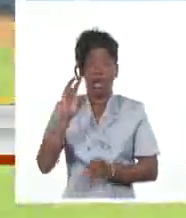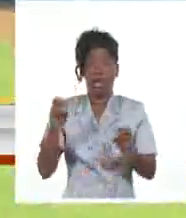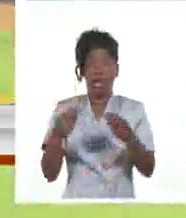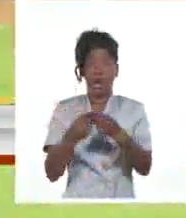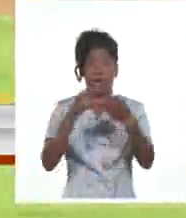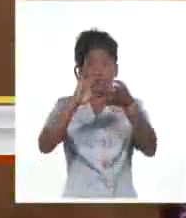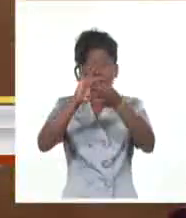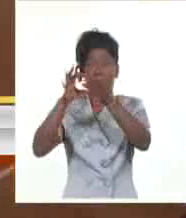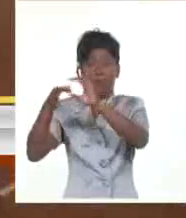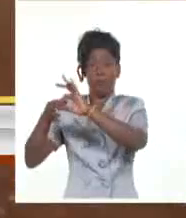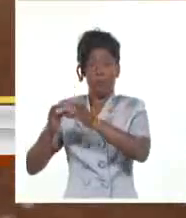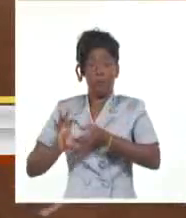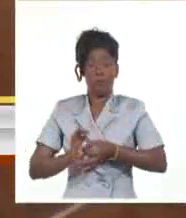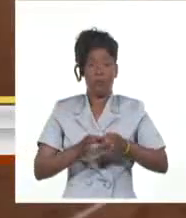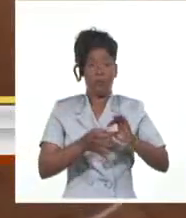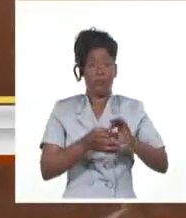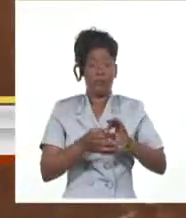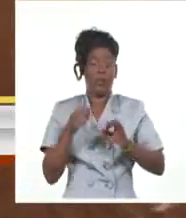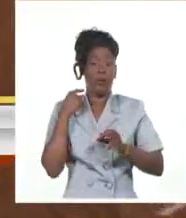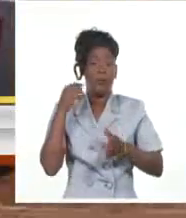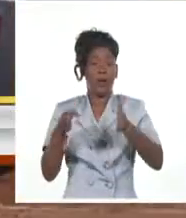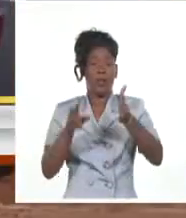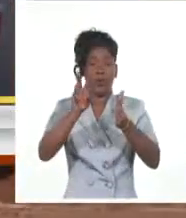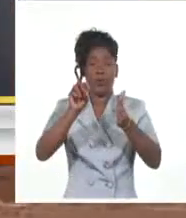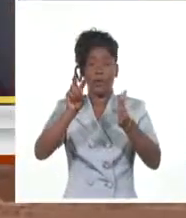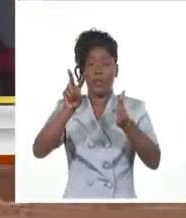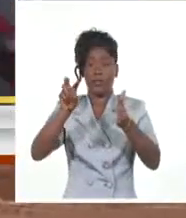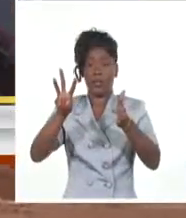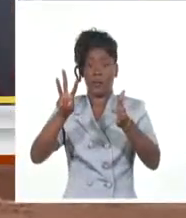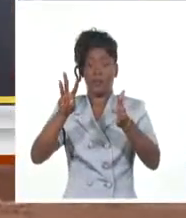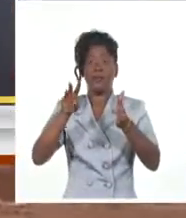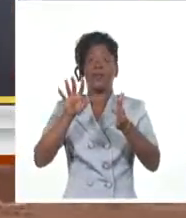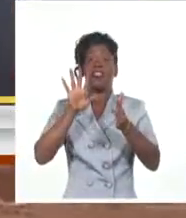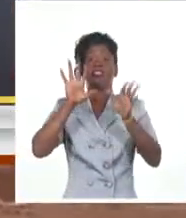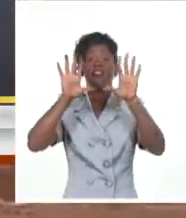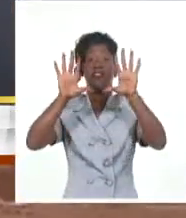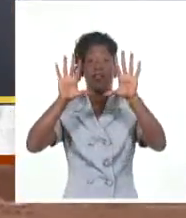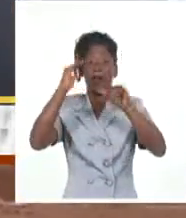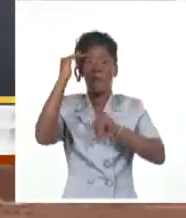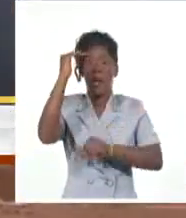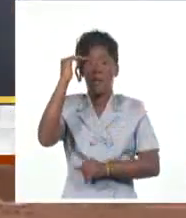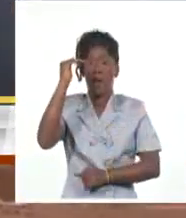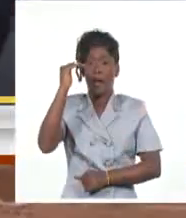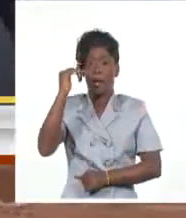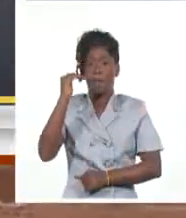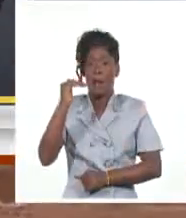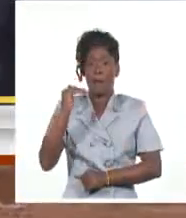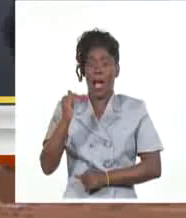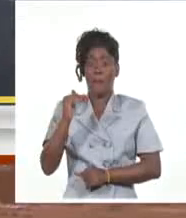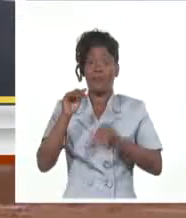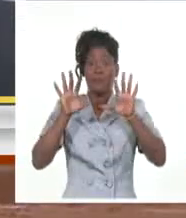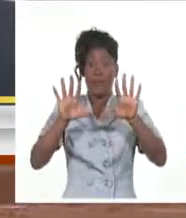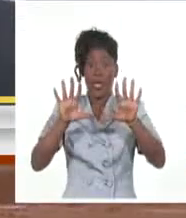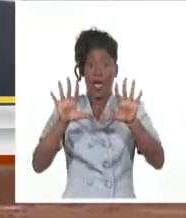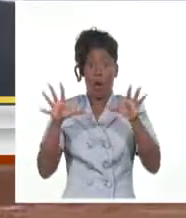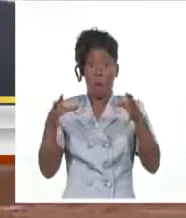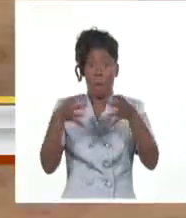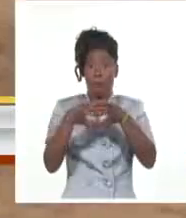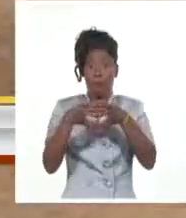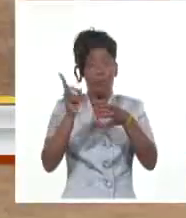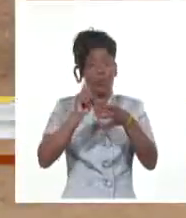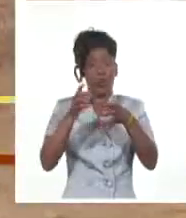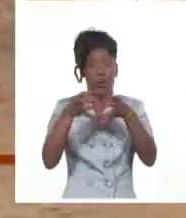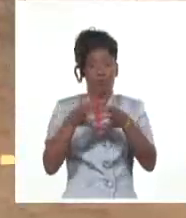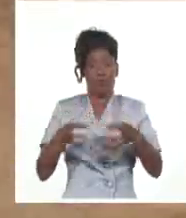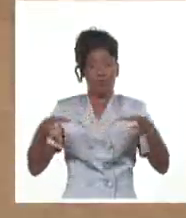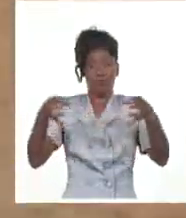San Salvador 2023, contará con la asistencia de 10 selecciones, las cuales se dividirán en 2 grupos. Calzarán los arreos Reinier Vera